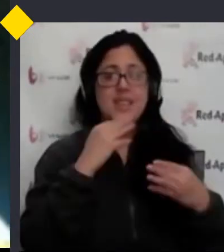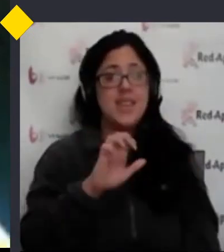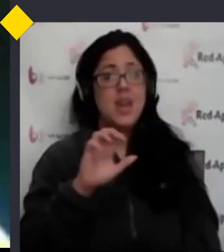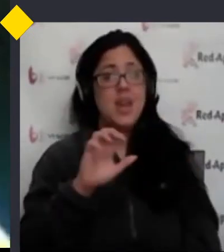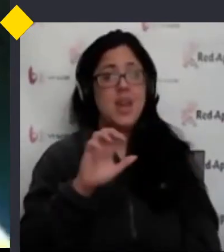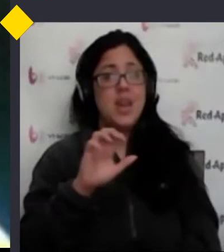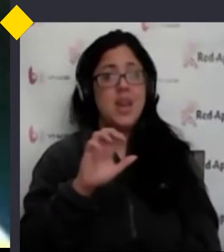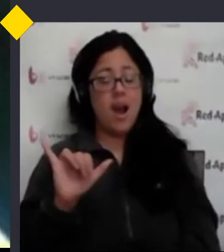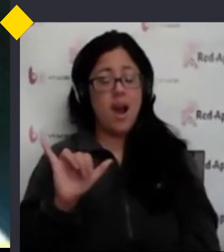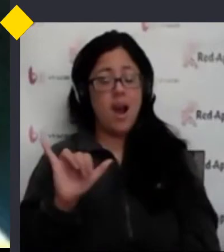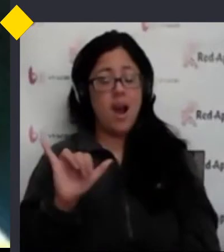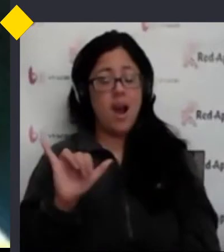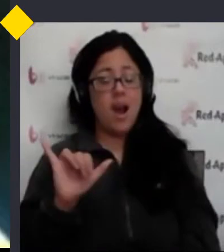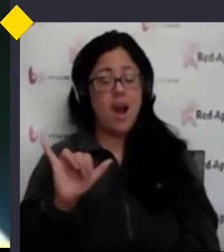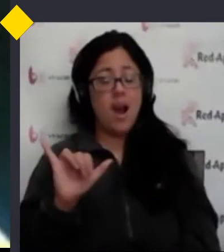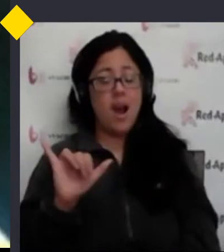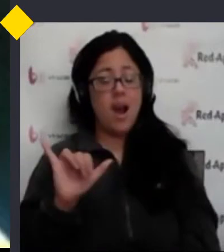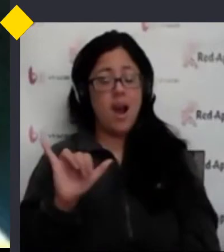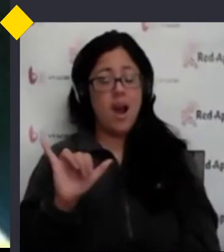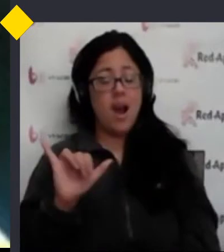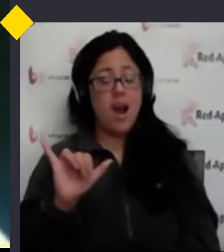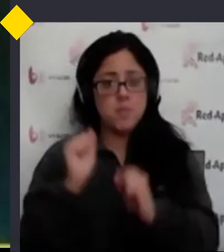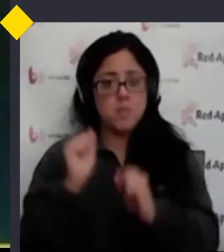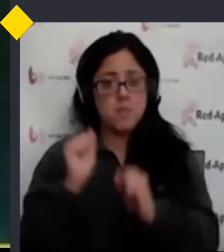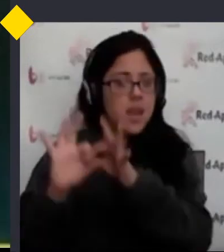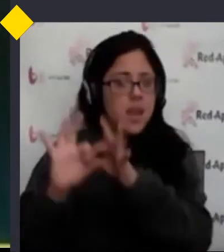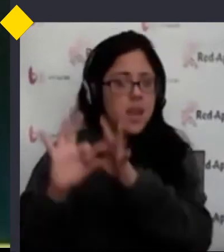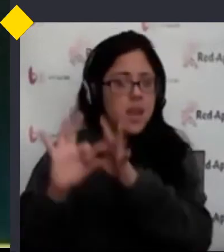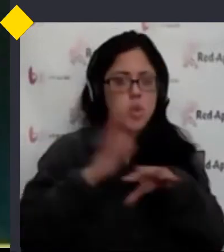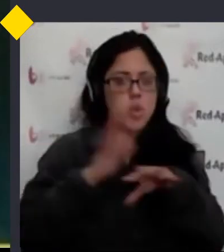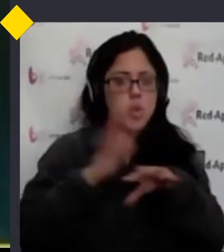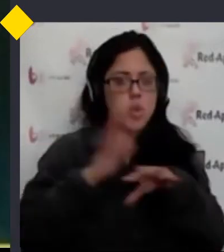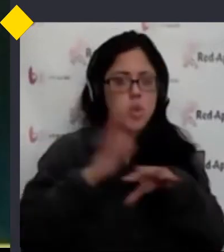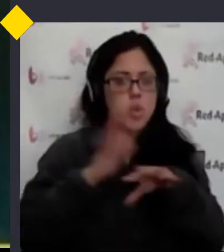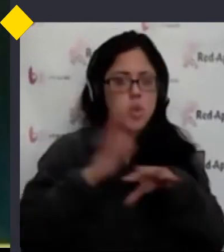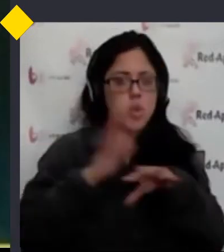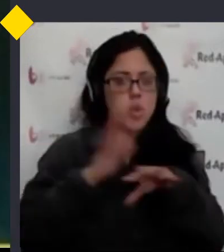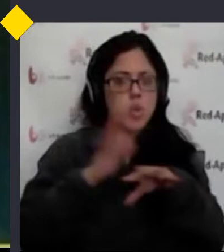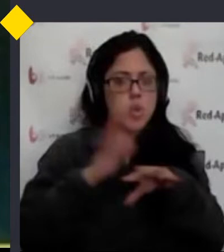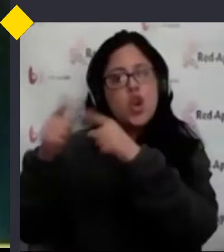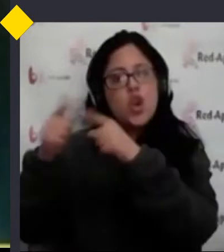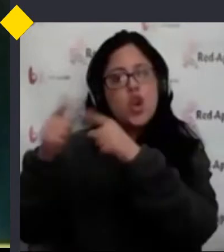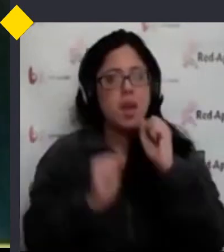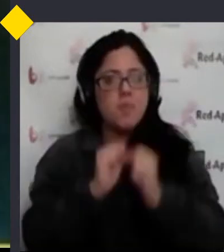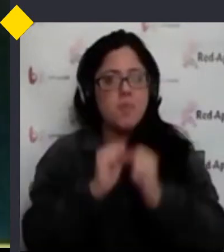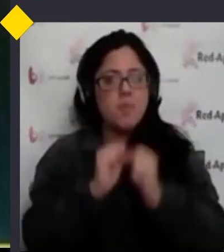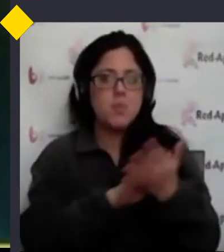Y es algo que realmente las empresas agradecen mucho porque los permite conectarse con otras empresas, muchas de ellas multinacionales, que